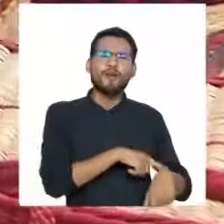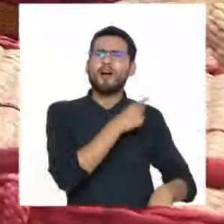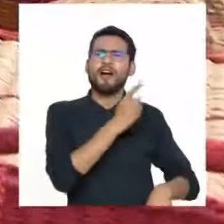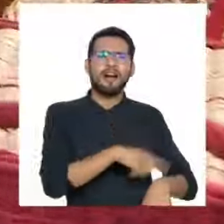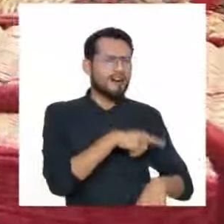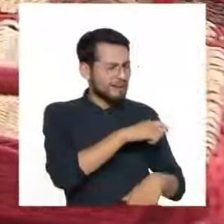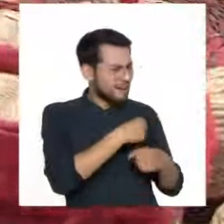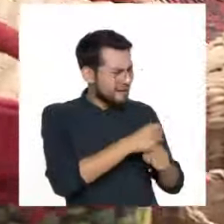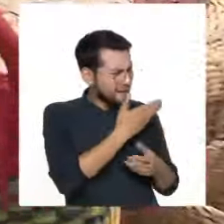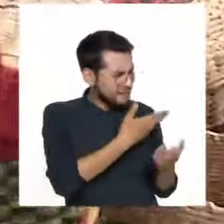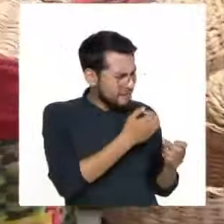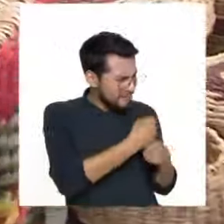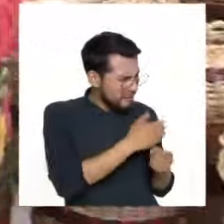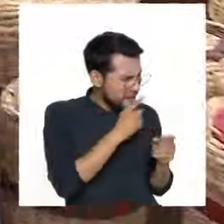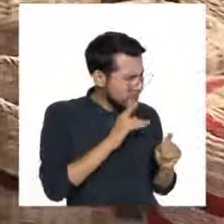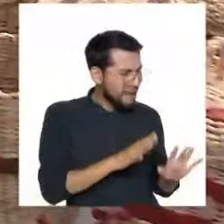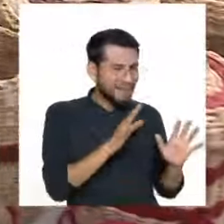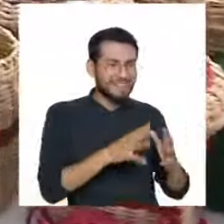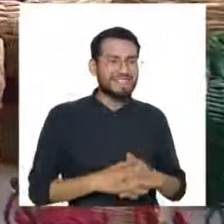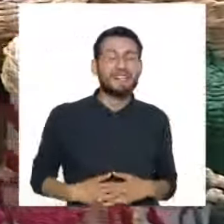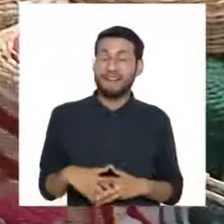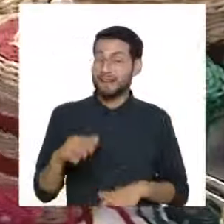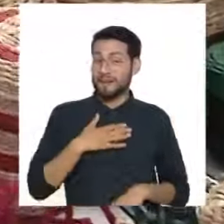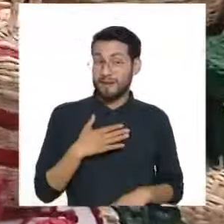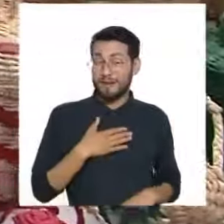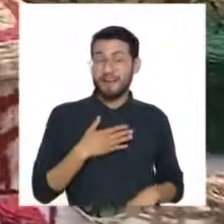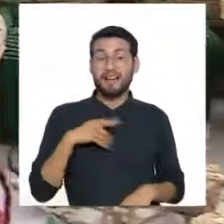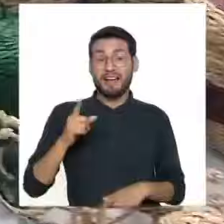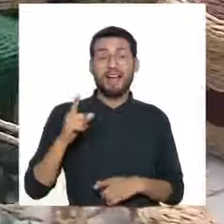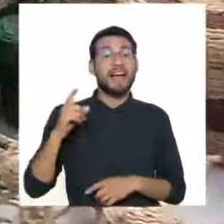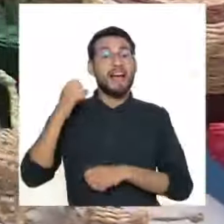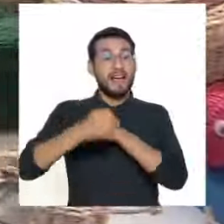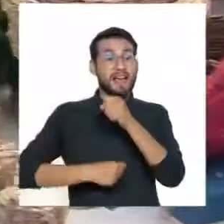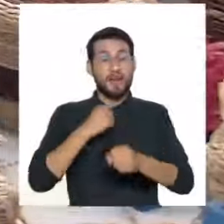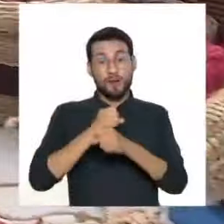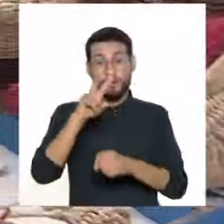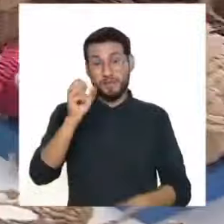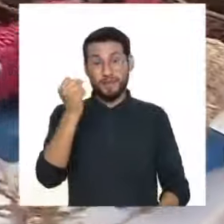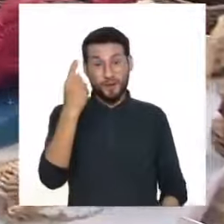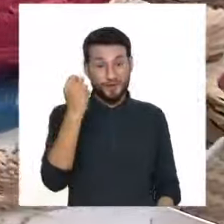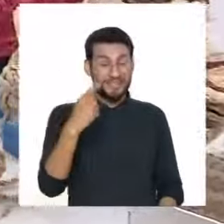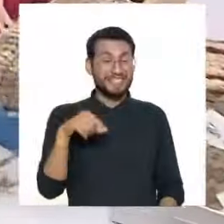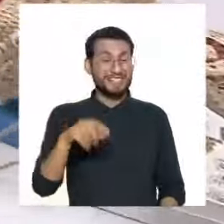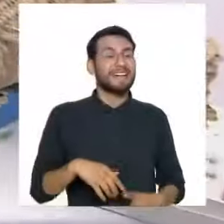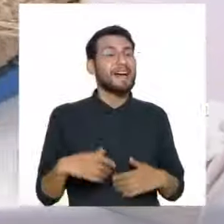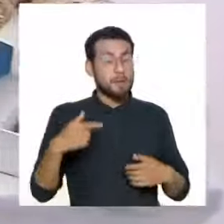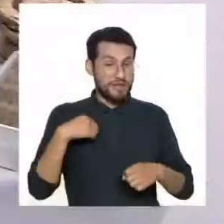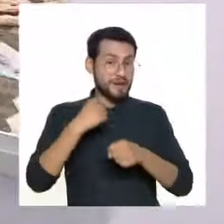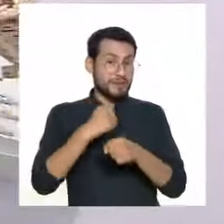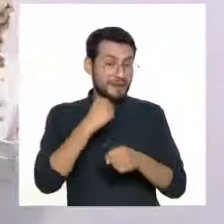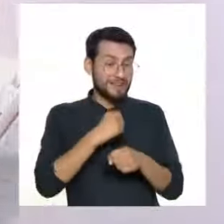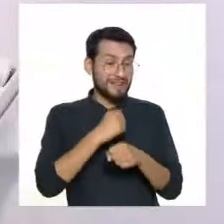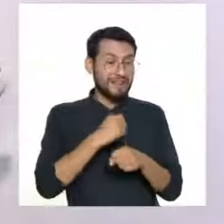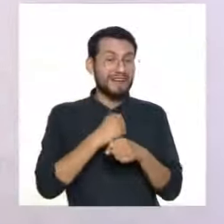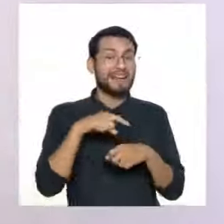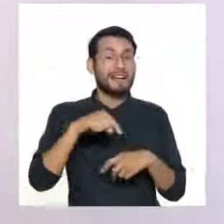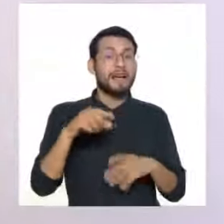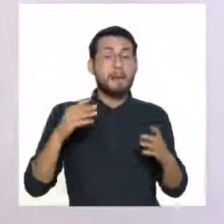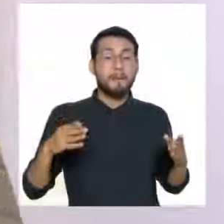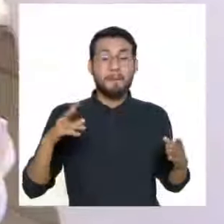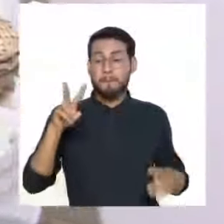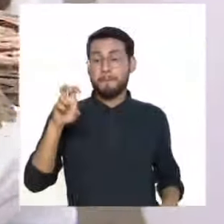realizas estos trabajos maravillosos Mire yo vengo desde el año 2011 que he trabajado en los humedales de